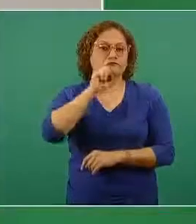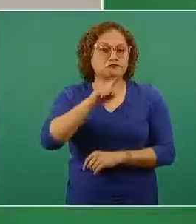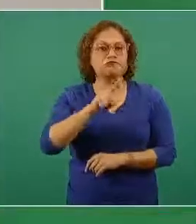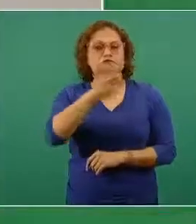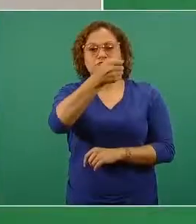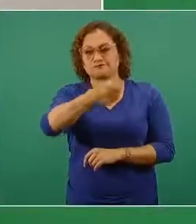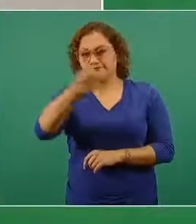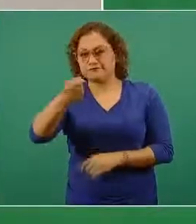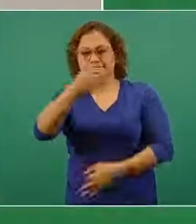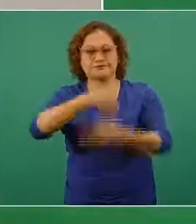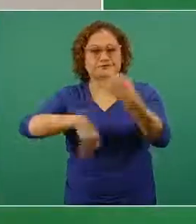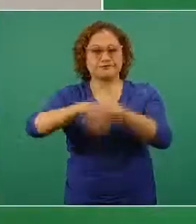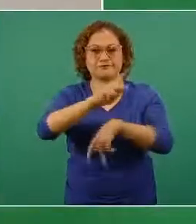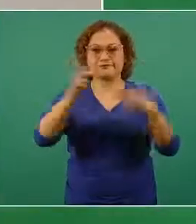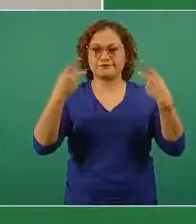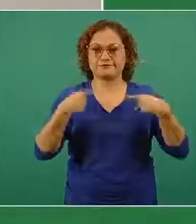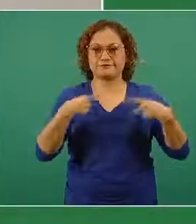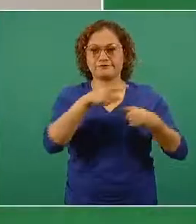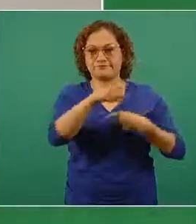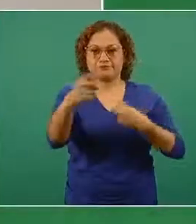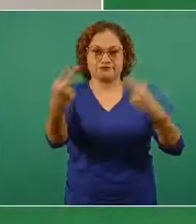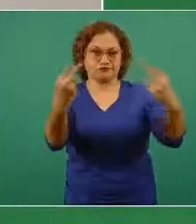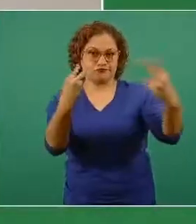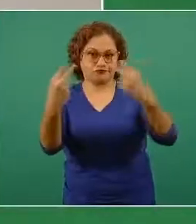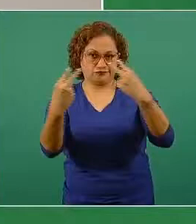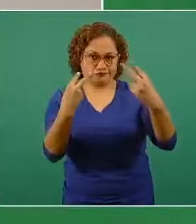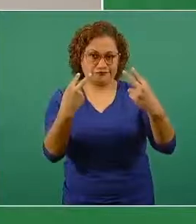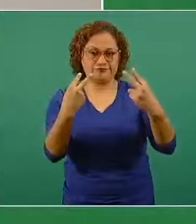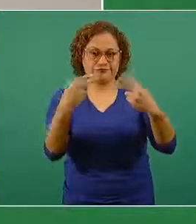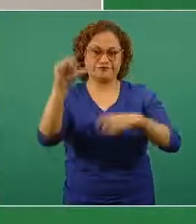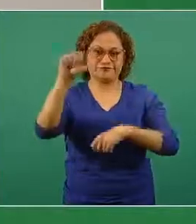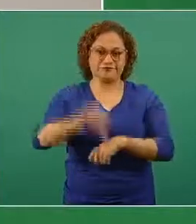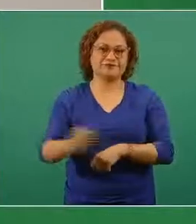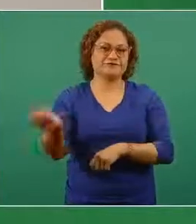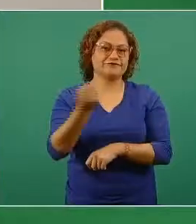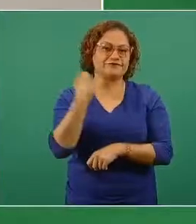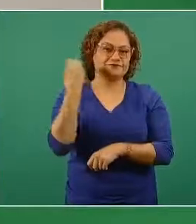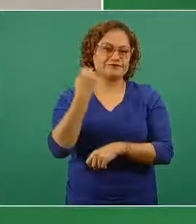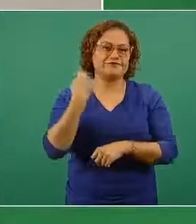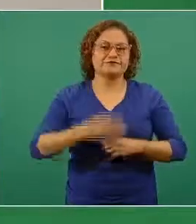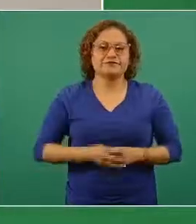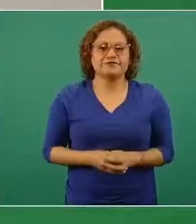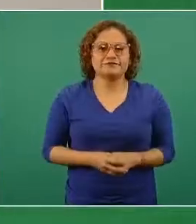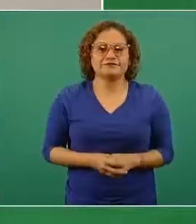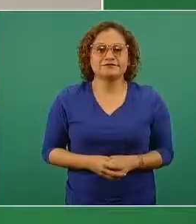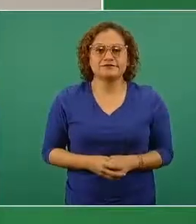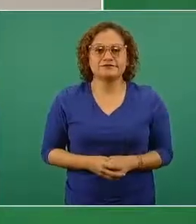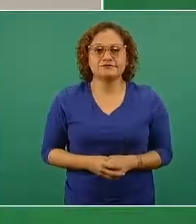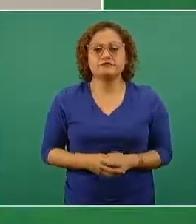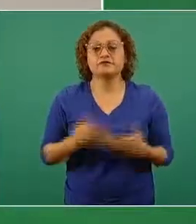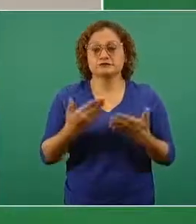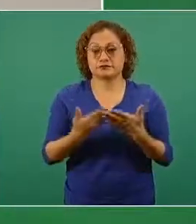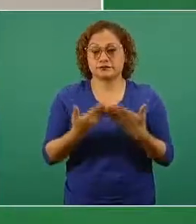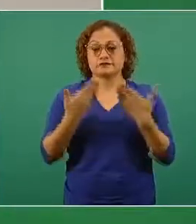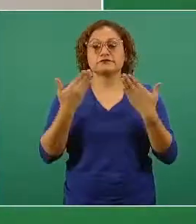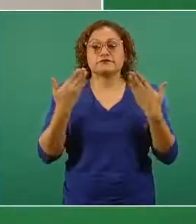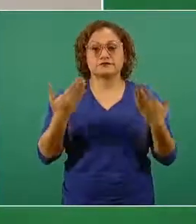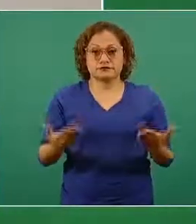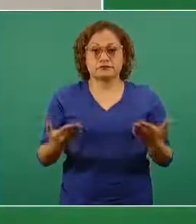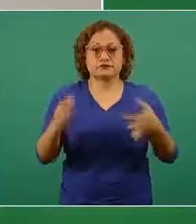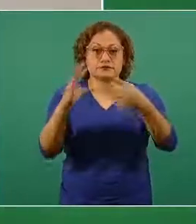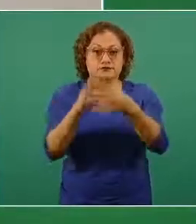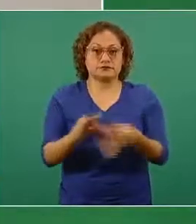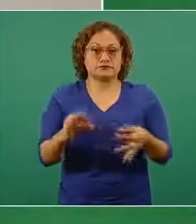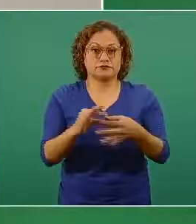personas que nos están sintonizando y siguiendo en esta conferencia de prensa. Vamos a pasar a actualizar los datos